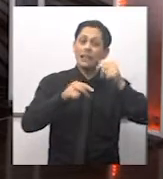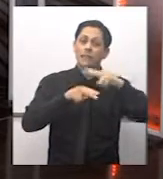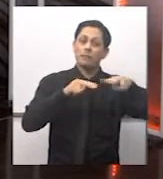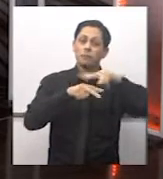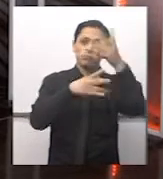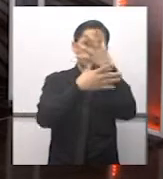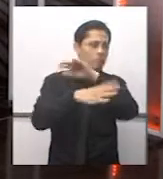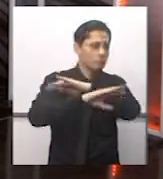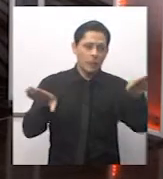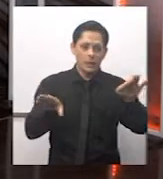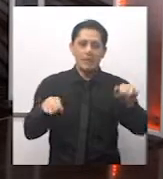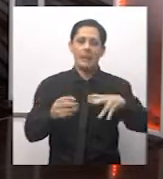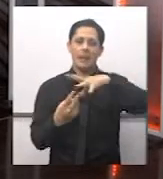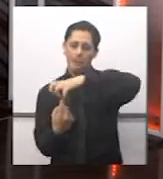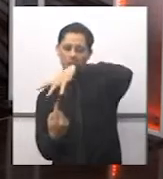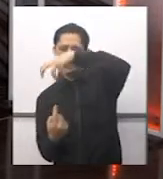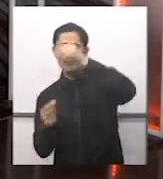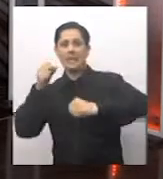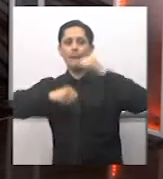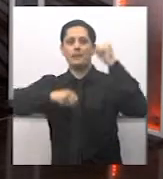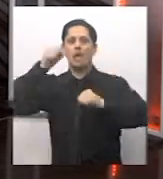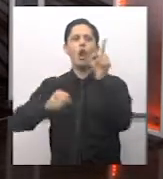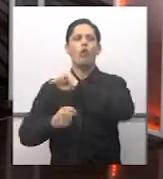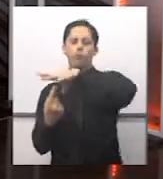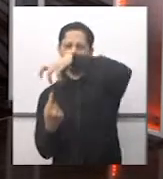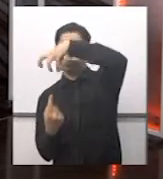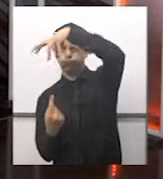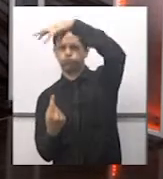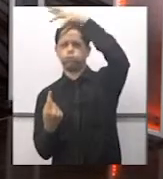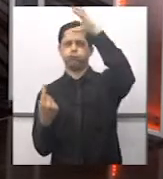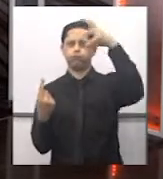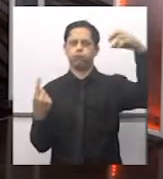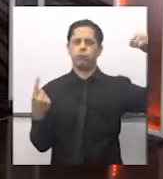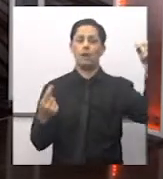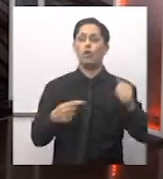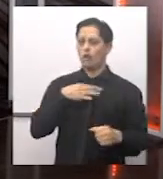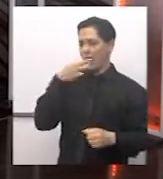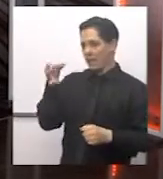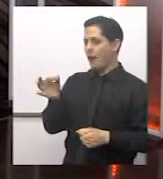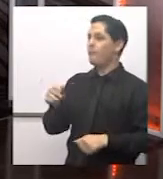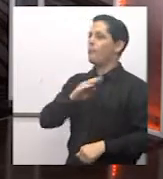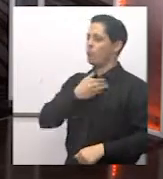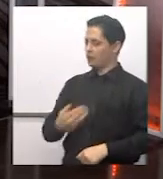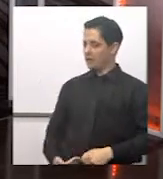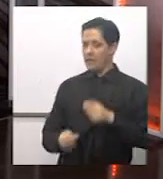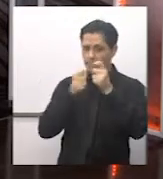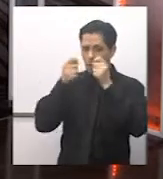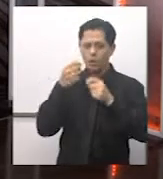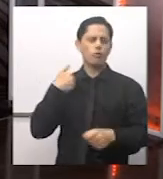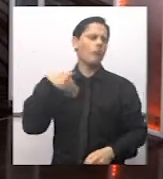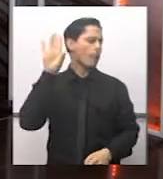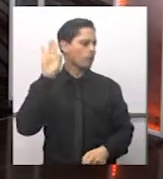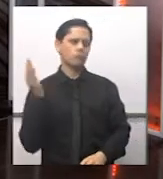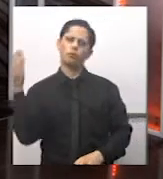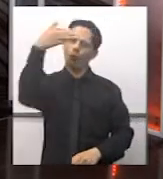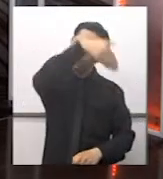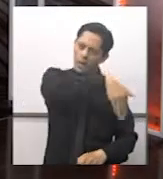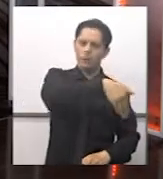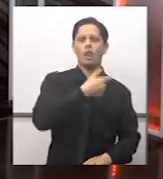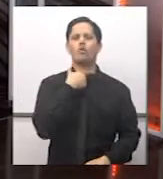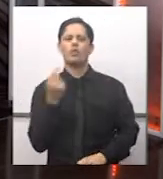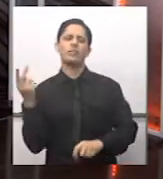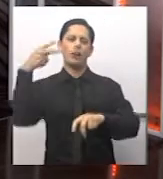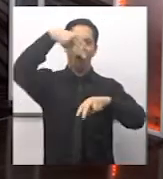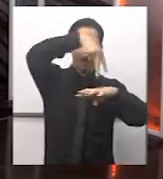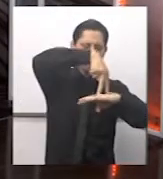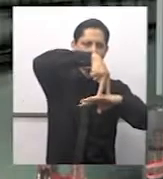definitivamente y que las empresas no contaminaran más. Y respecto al presidente, yo le advertí, le dije, presidente, se corre ese riesgo. Me dice, no importa. Quiero estar